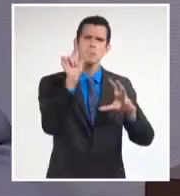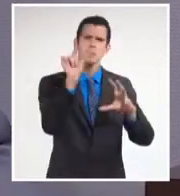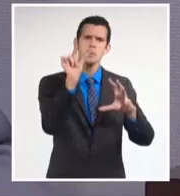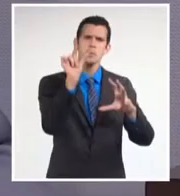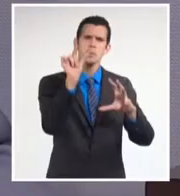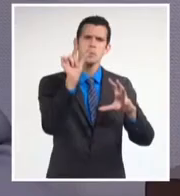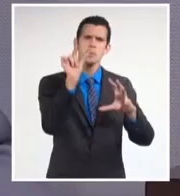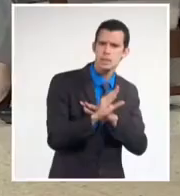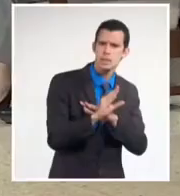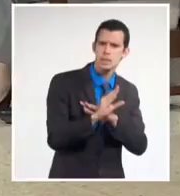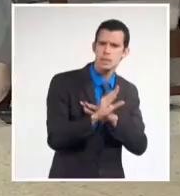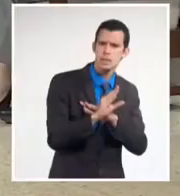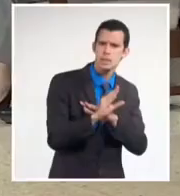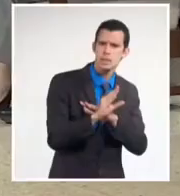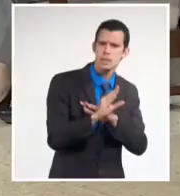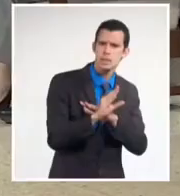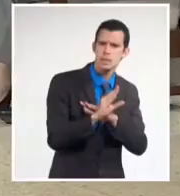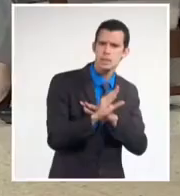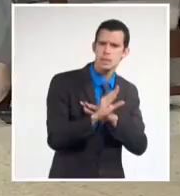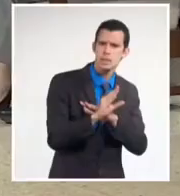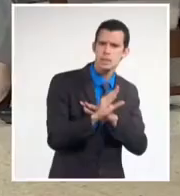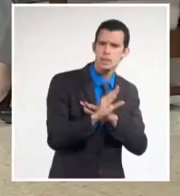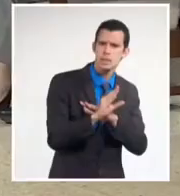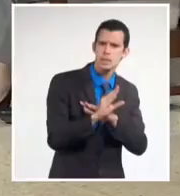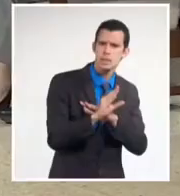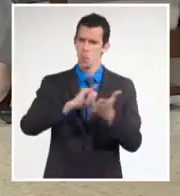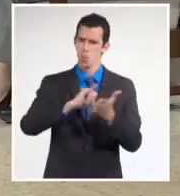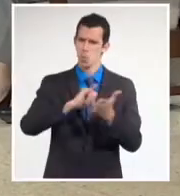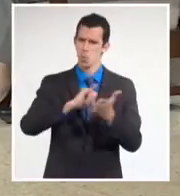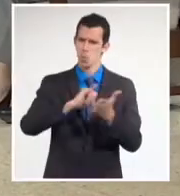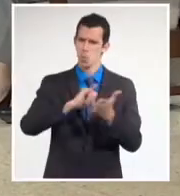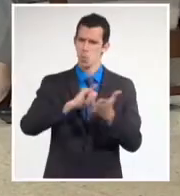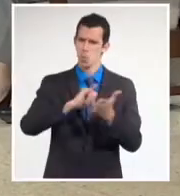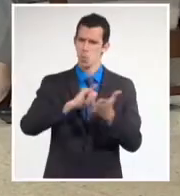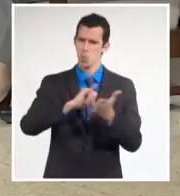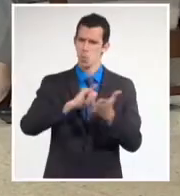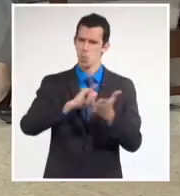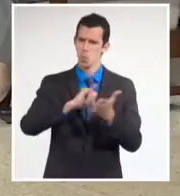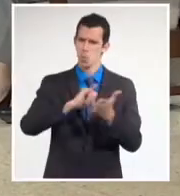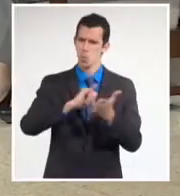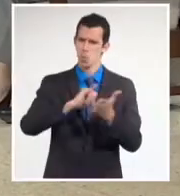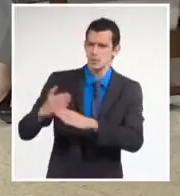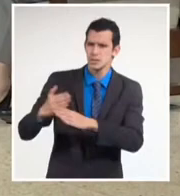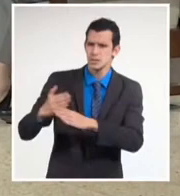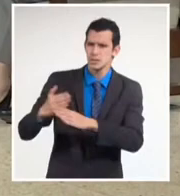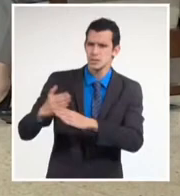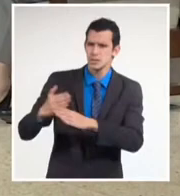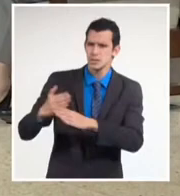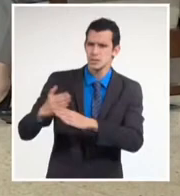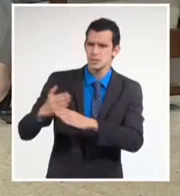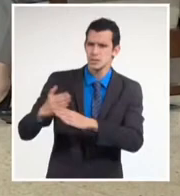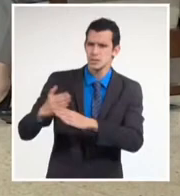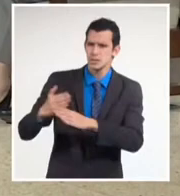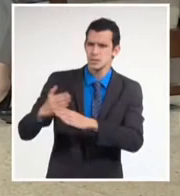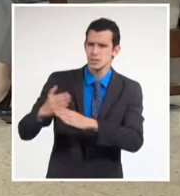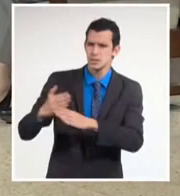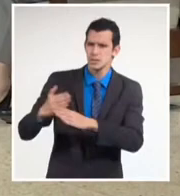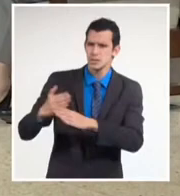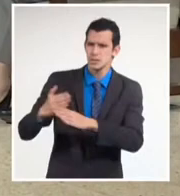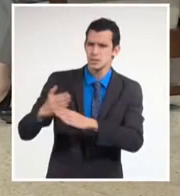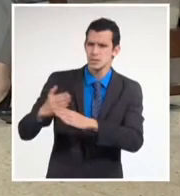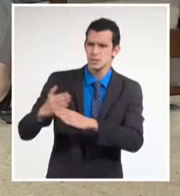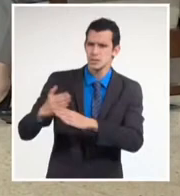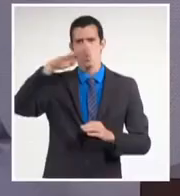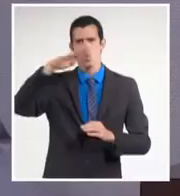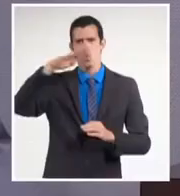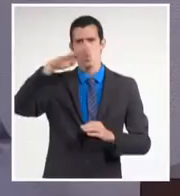En proyectos, en grupos de trabajo, en ideas nuevas. En intercambio con la máxima dirección del país. En un intercambio que está buscando todo el